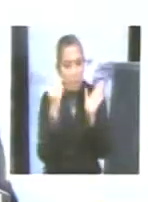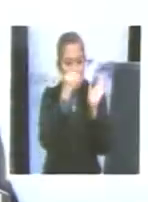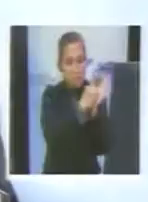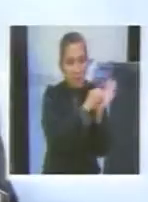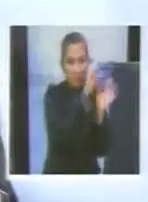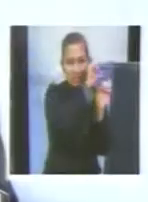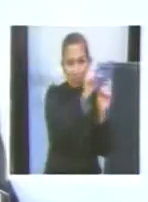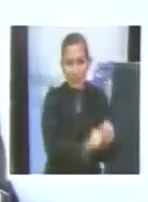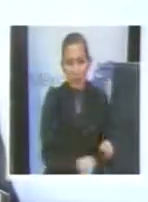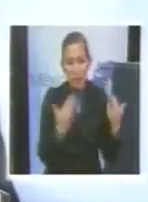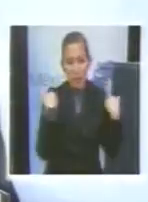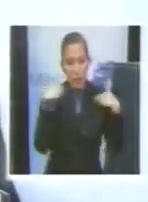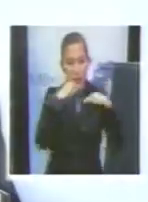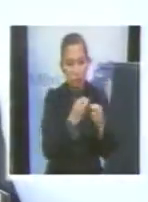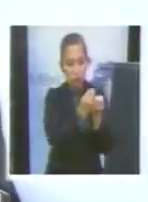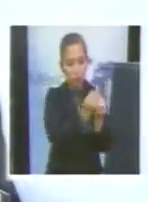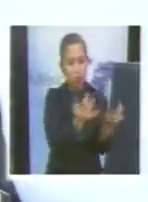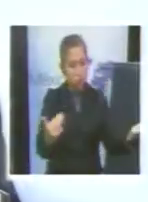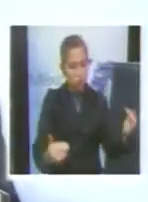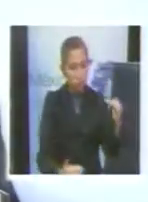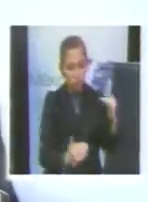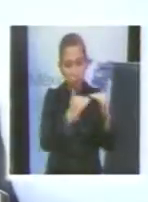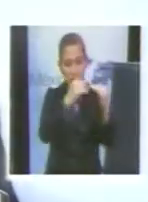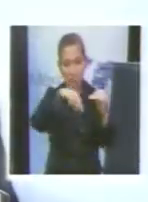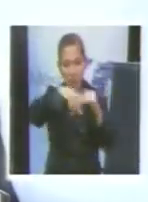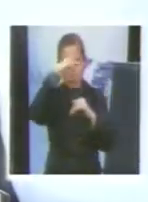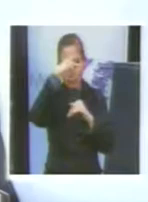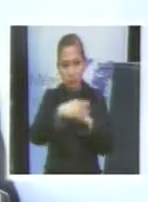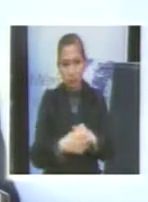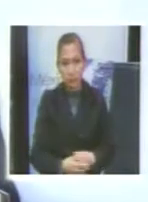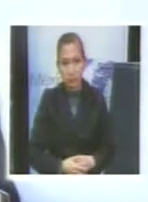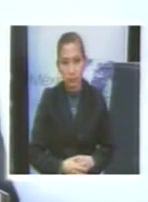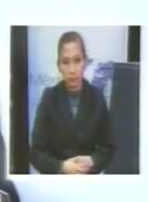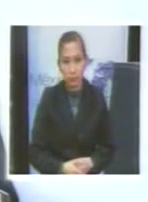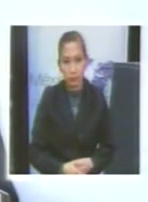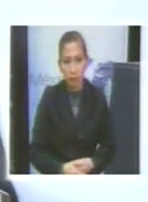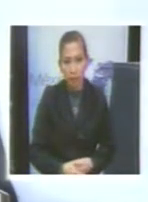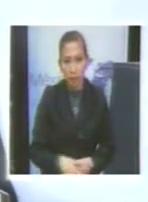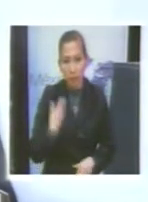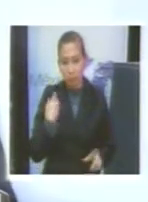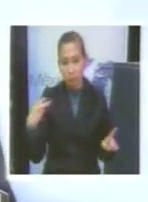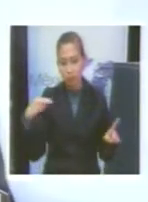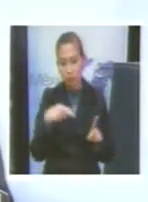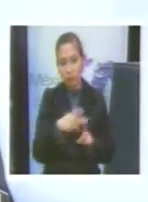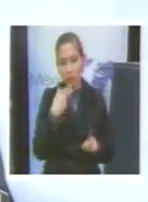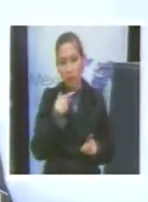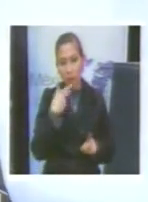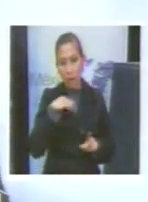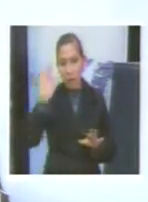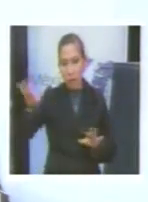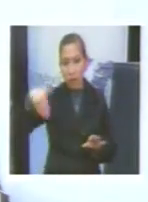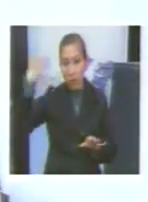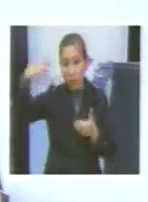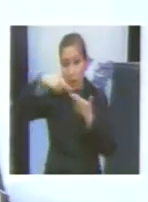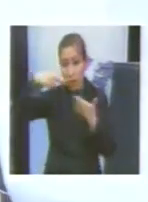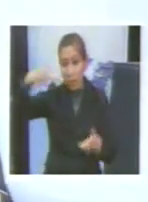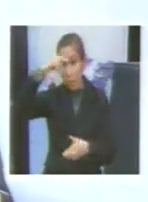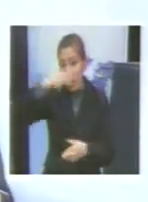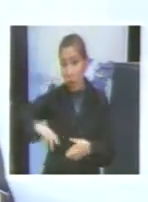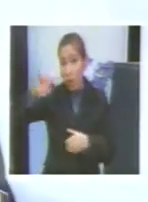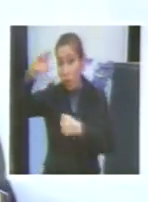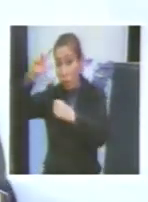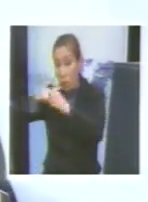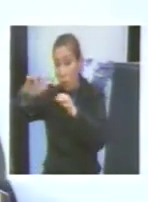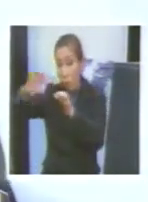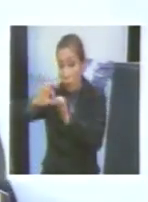sistema de representación proporcional en México. Desde el punto de vista de la política exterior, las relaciones entre México y